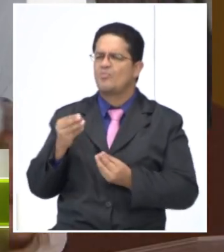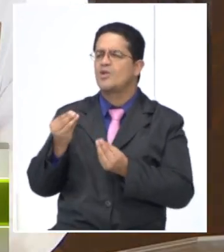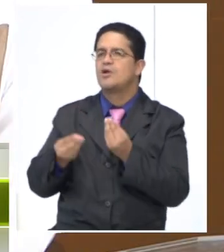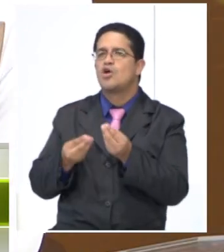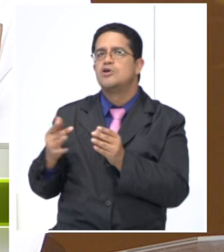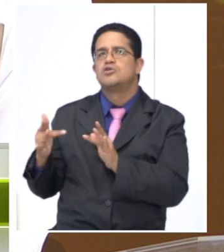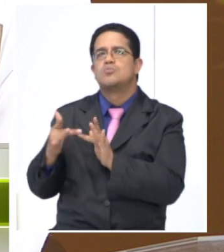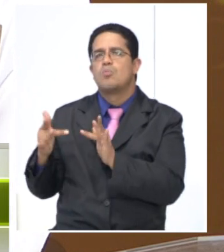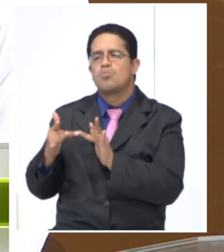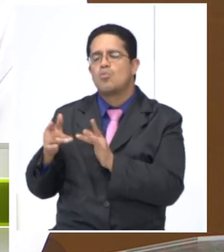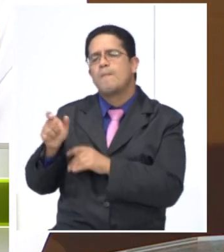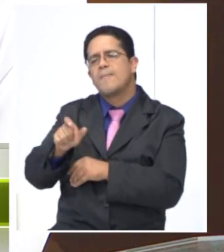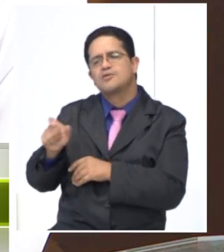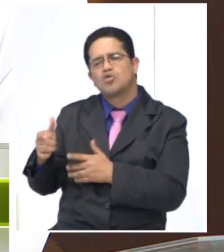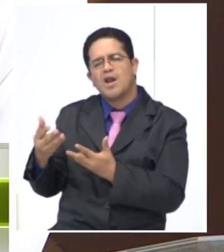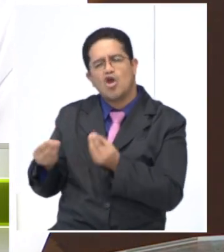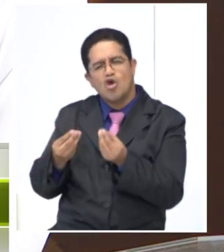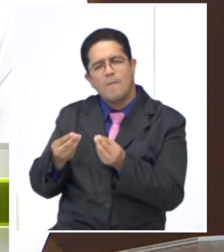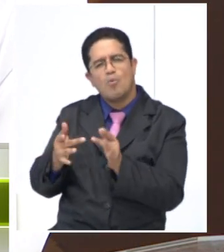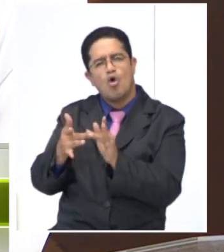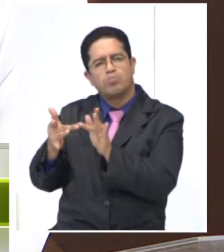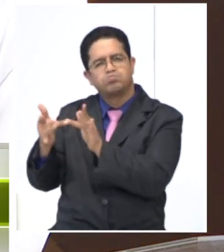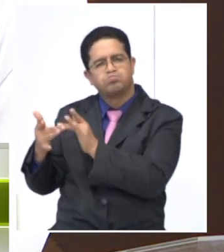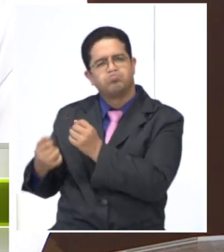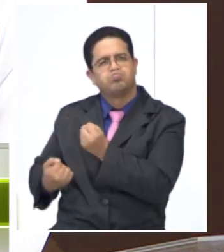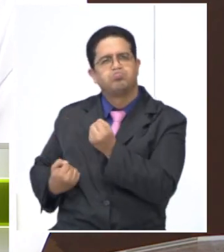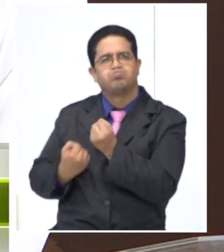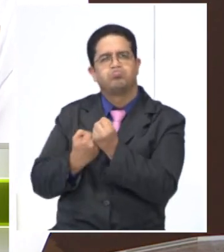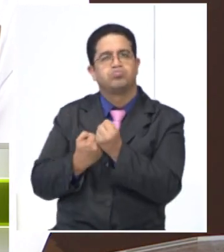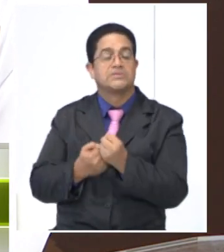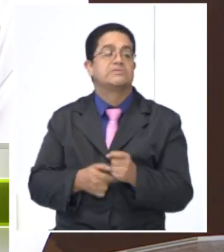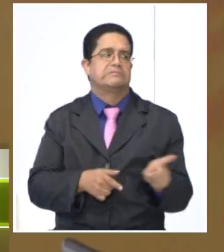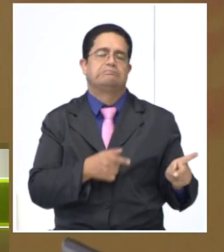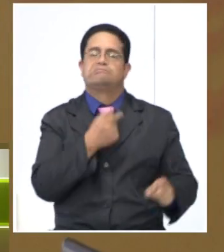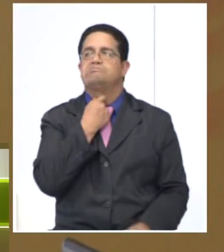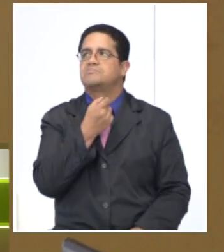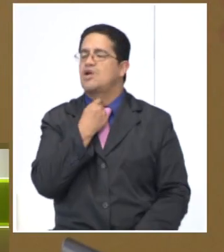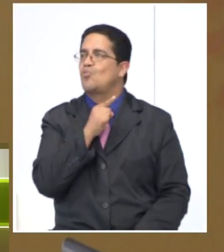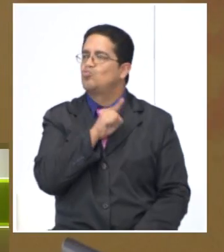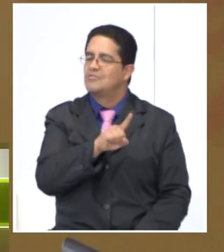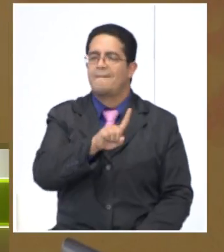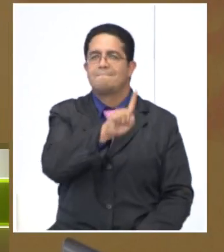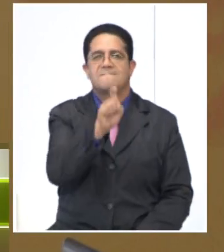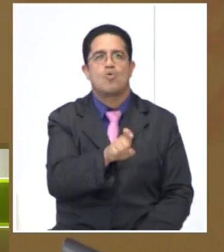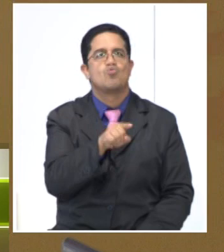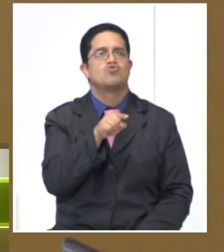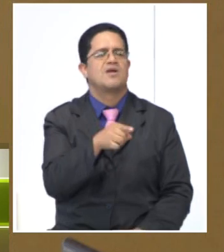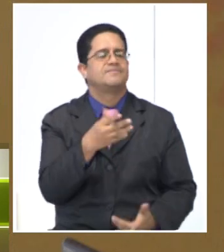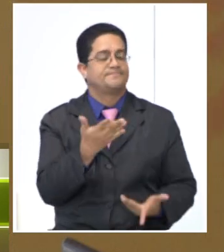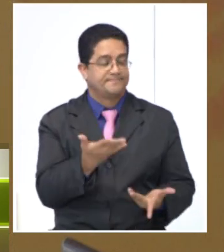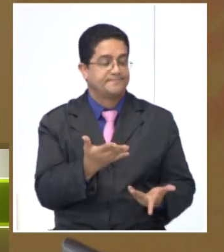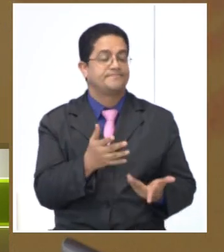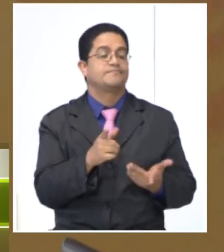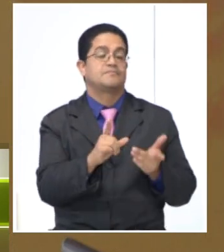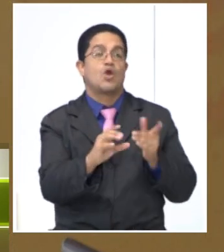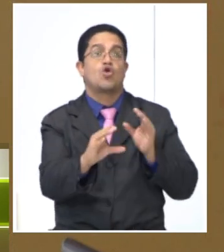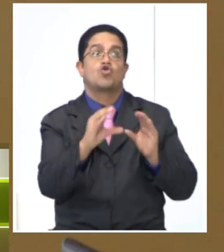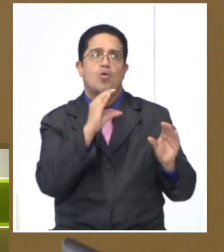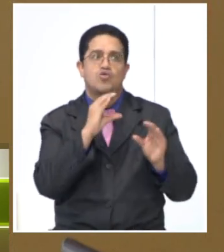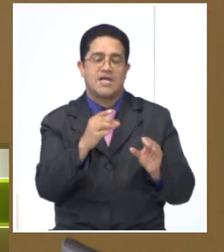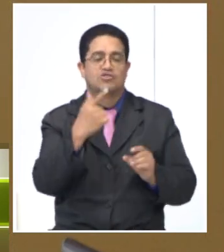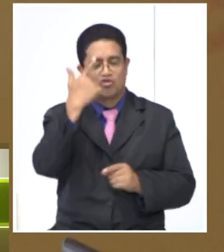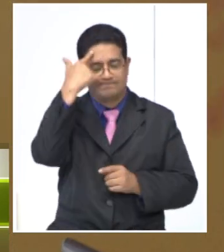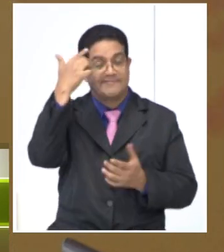red de apoyo saludable también? ¿Cómo formar una red? Me encanta esa pregunta. Sí. Sencillamente, con esta comunicación